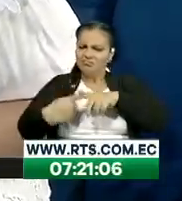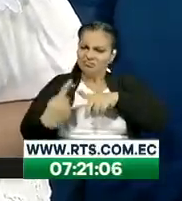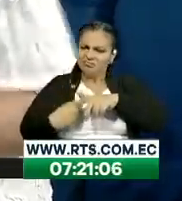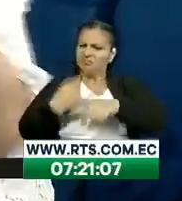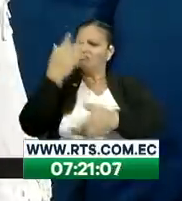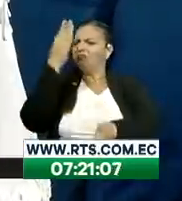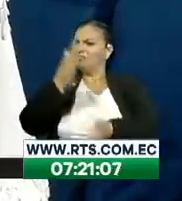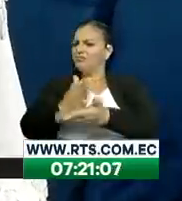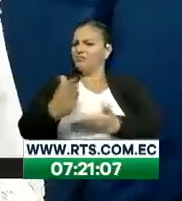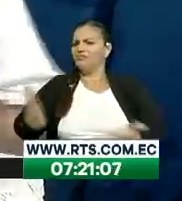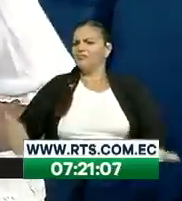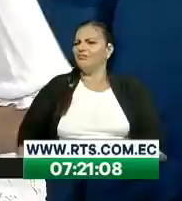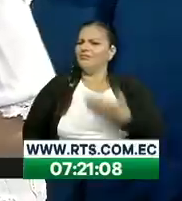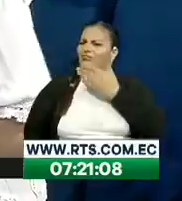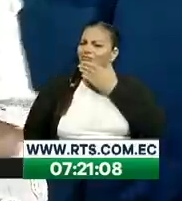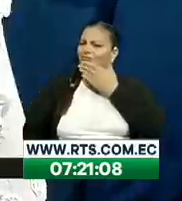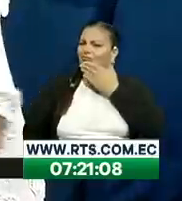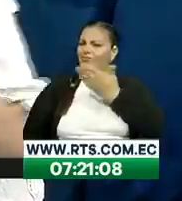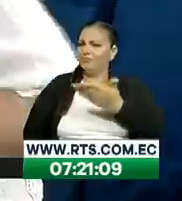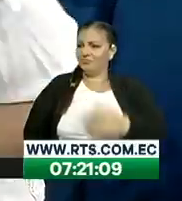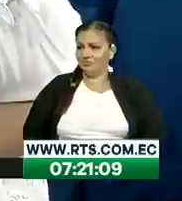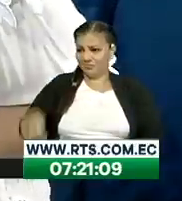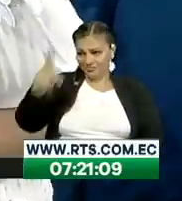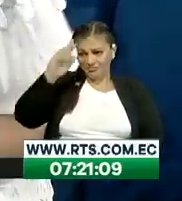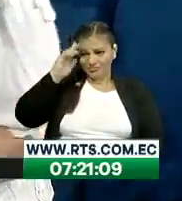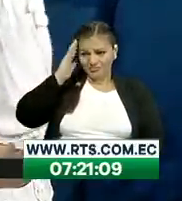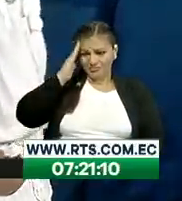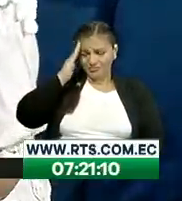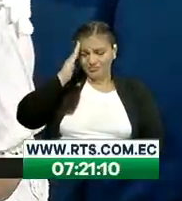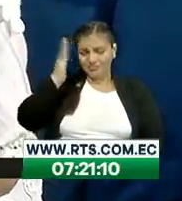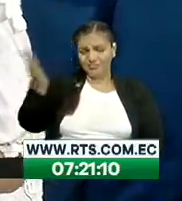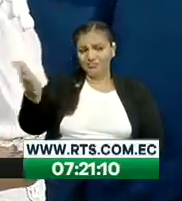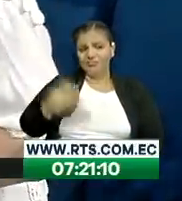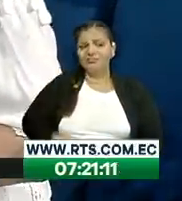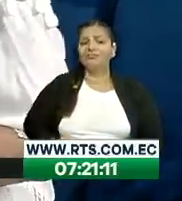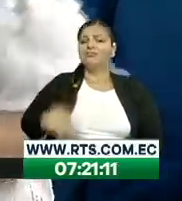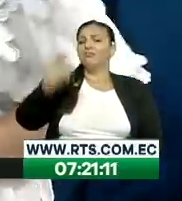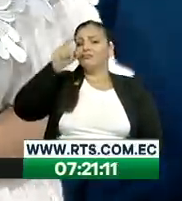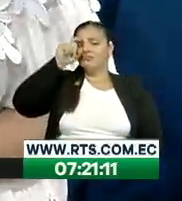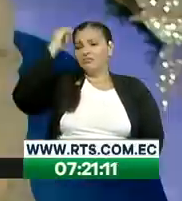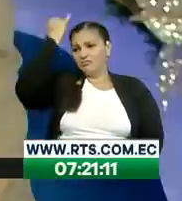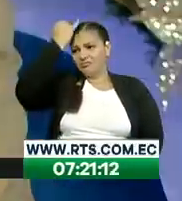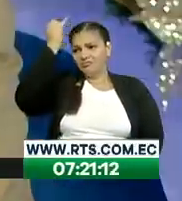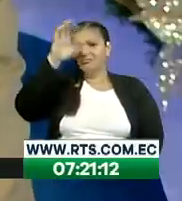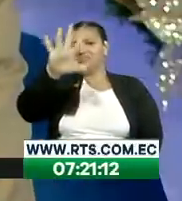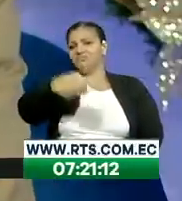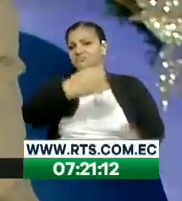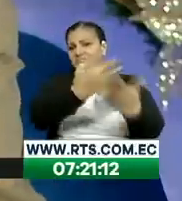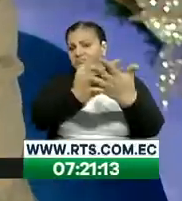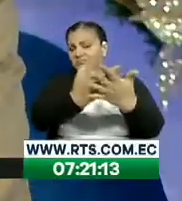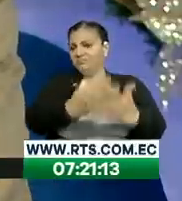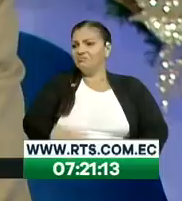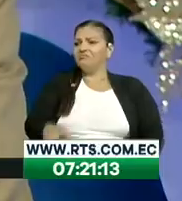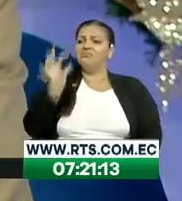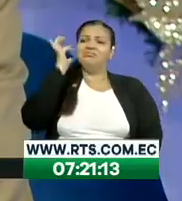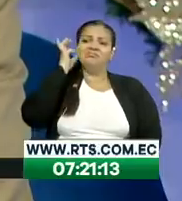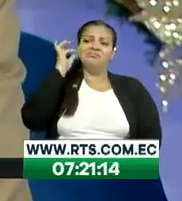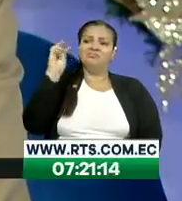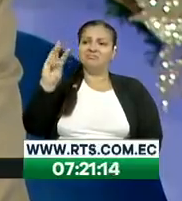han antecedido, en este caso don Glass preso y la señora Vicuña orillada a renunciar? Bueno, yo creo